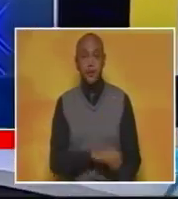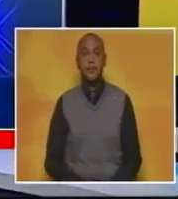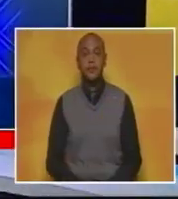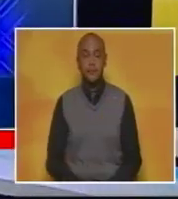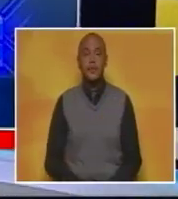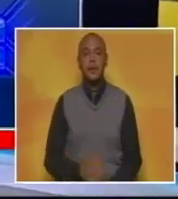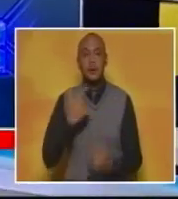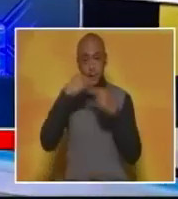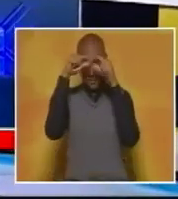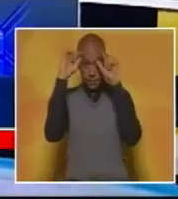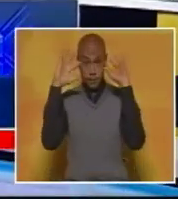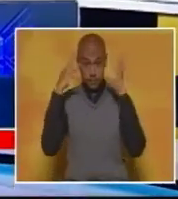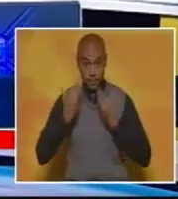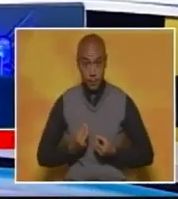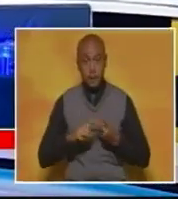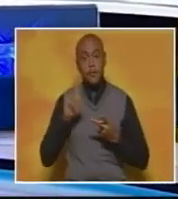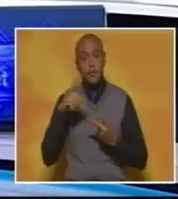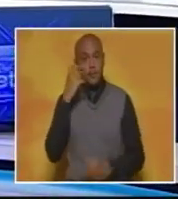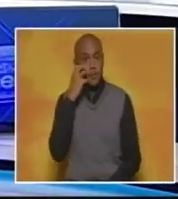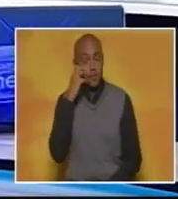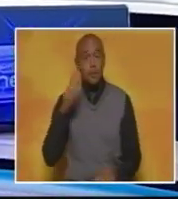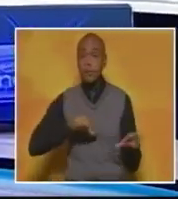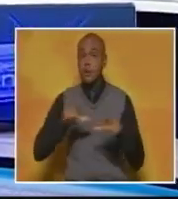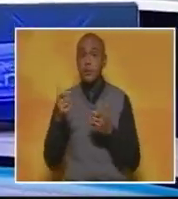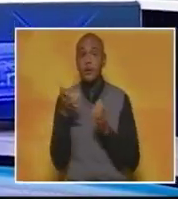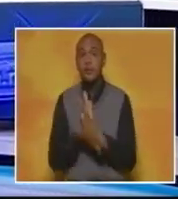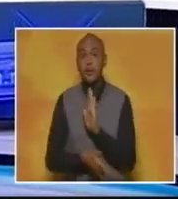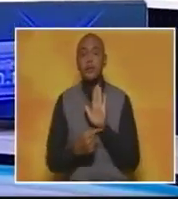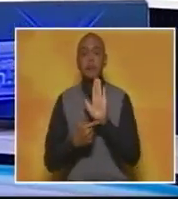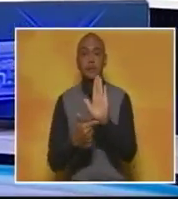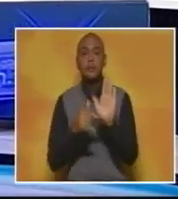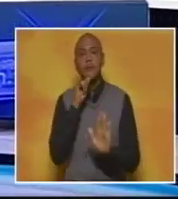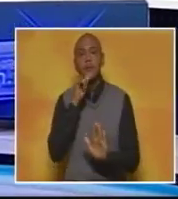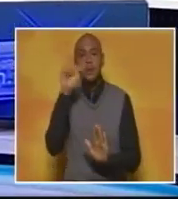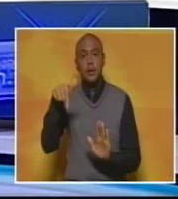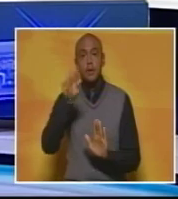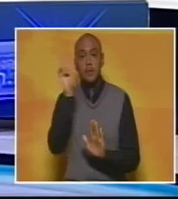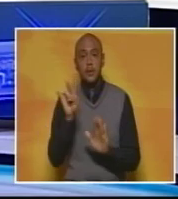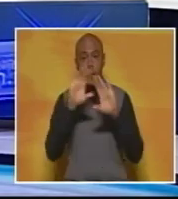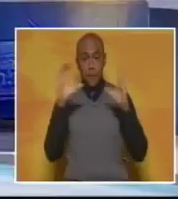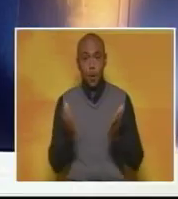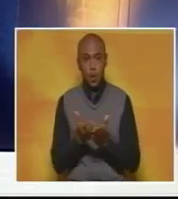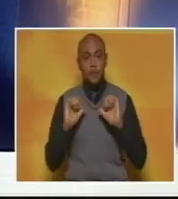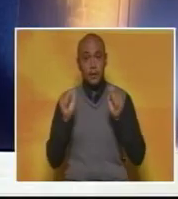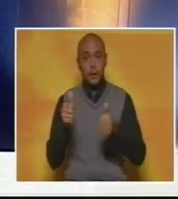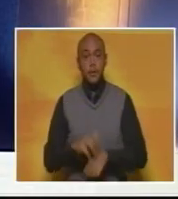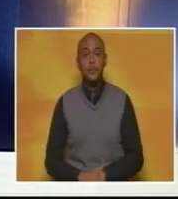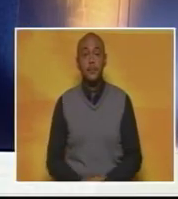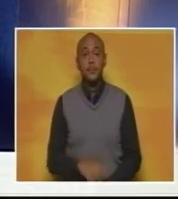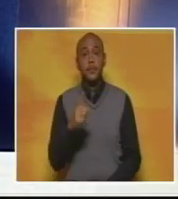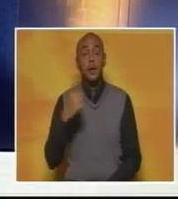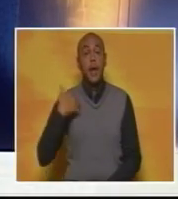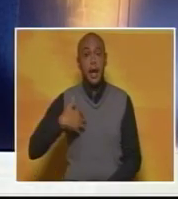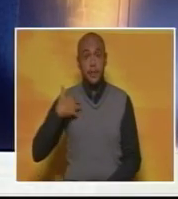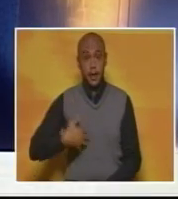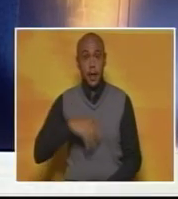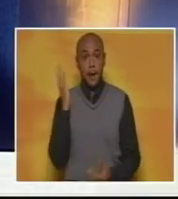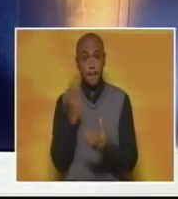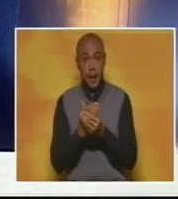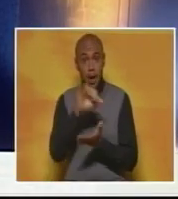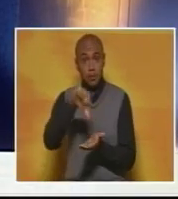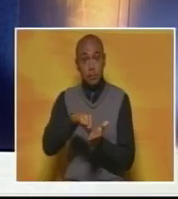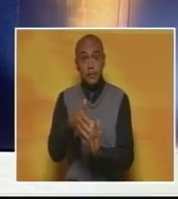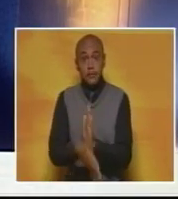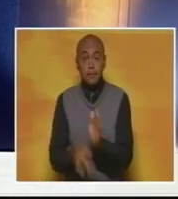Venevisión. Milagro Zambrano y Gregorio Rojas listos para llevarles las informaciones más recientes de Venezuela y el mundo. Comenzamos. En Argentina, el Banco Central anunció